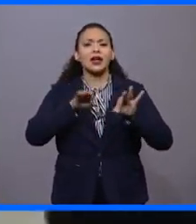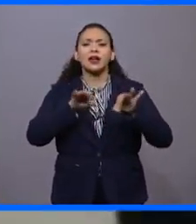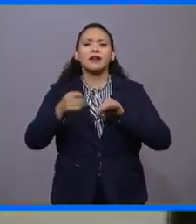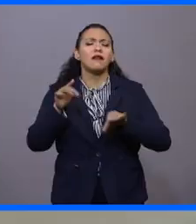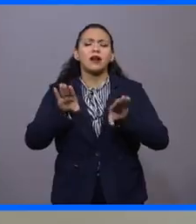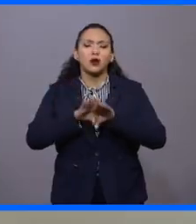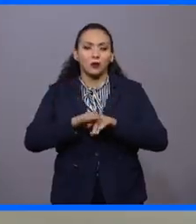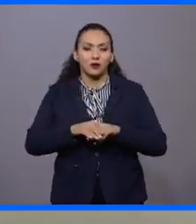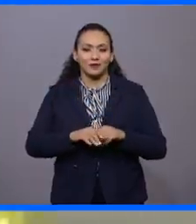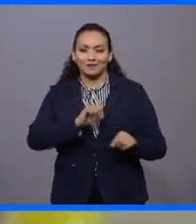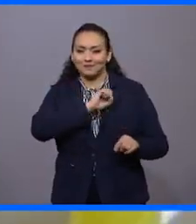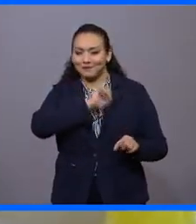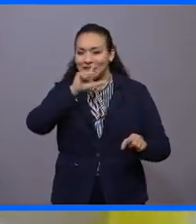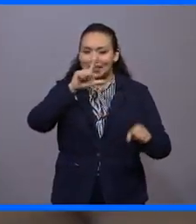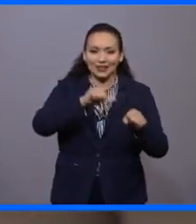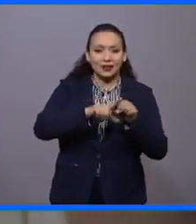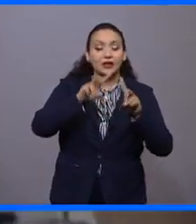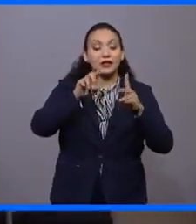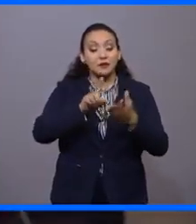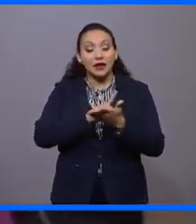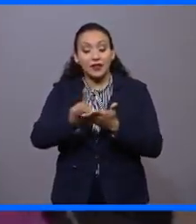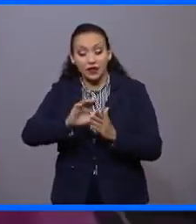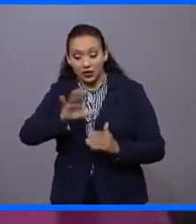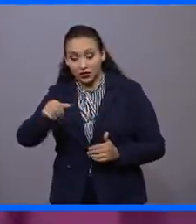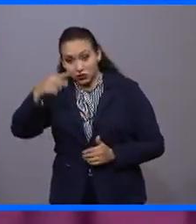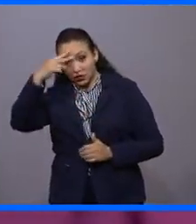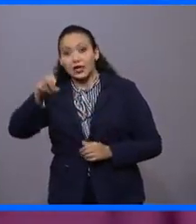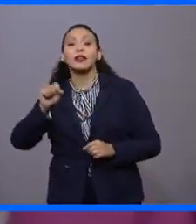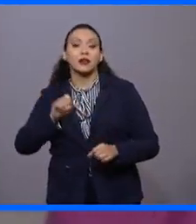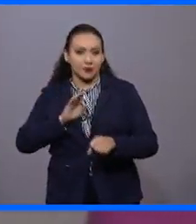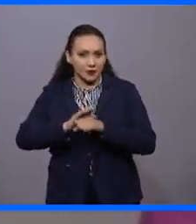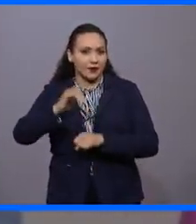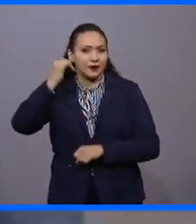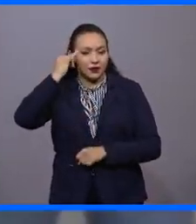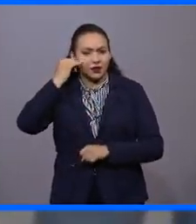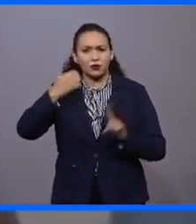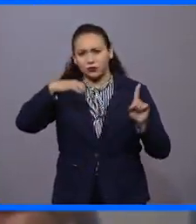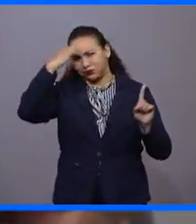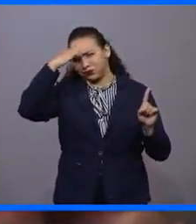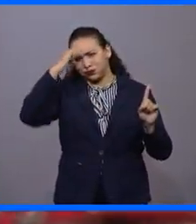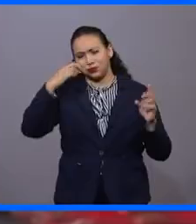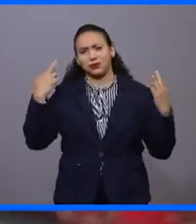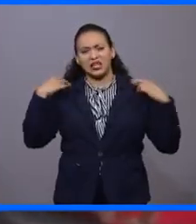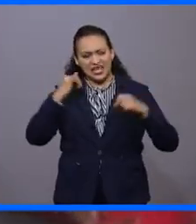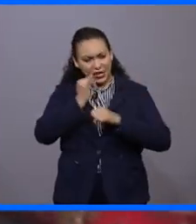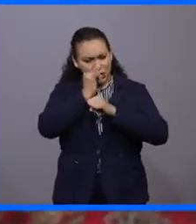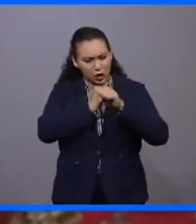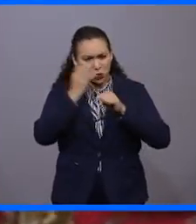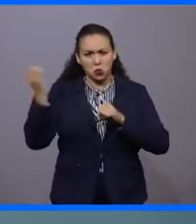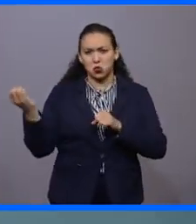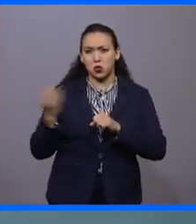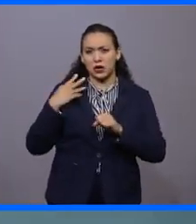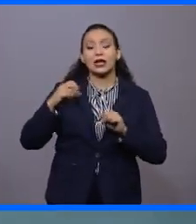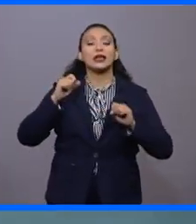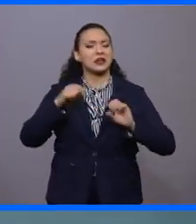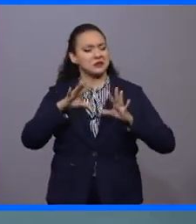especialista en derechos de afrodescendientes e indígenas. Amplia experiencia como docente, investigadora, ponente